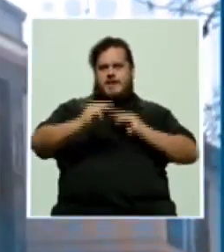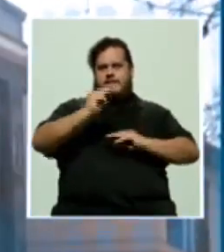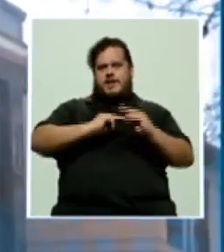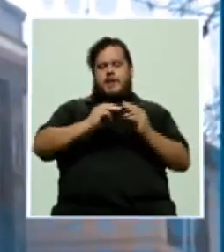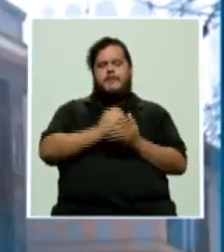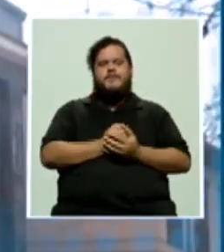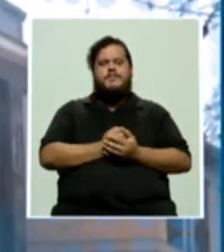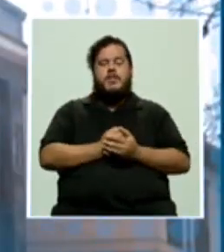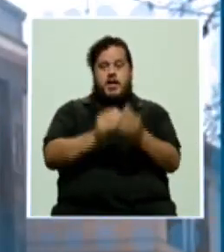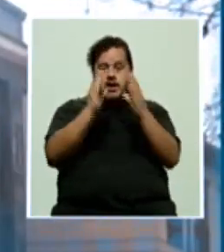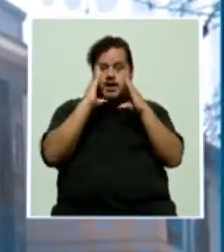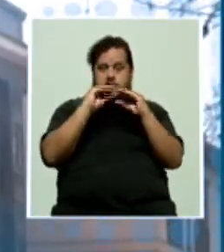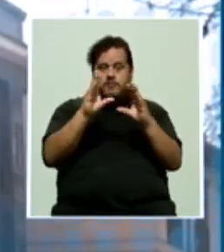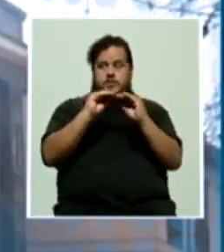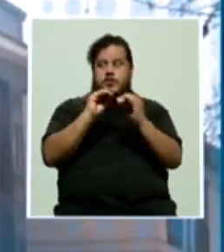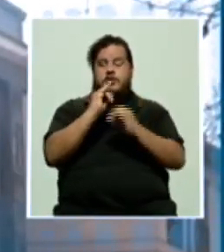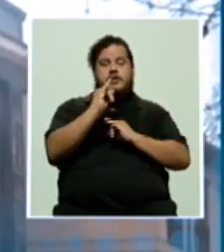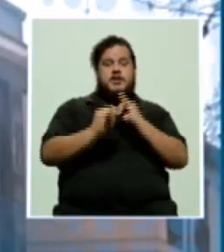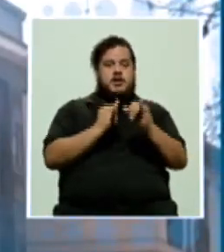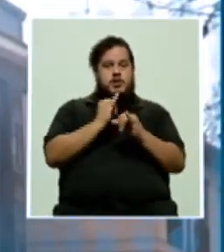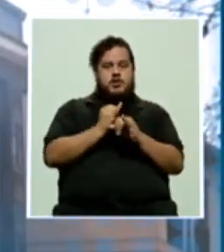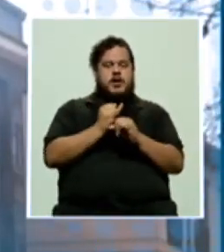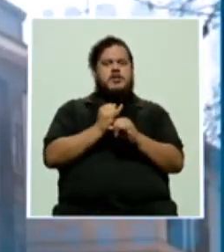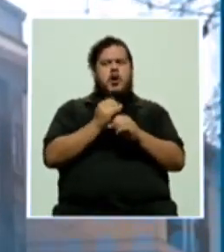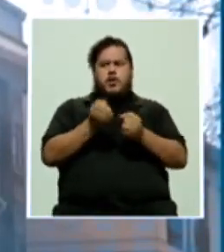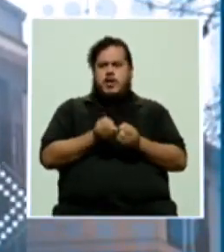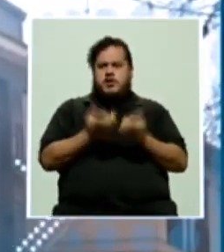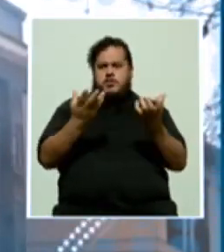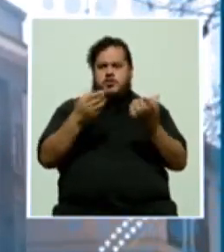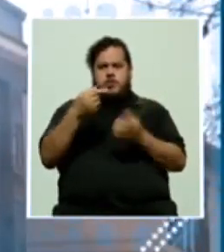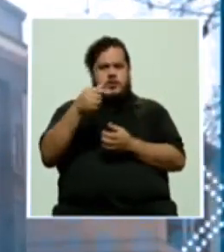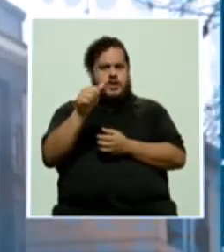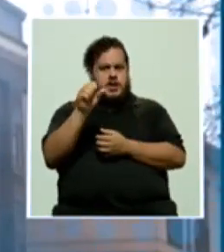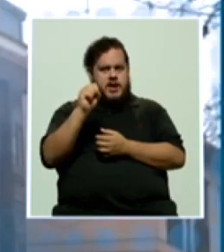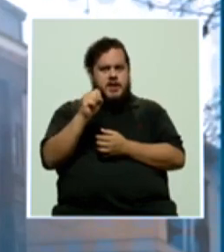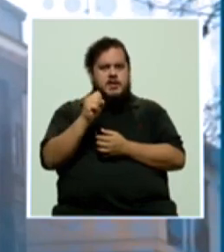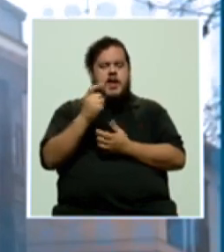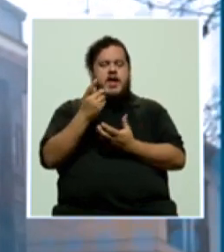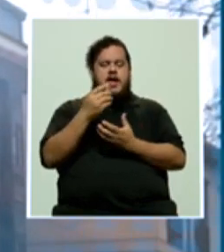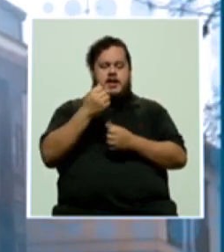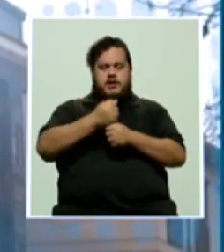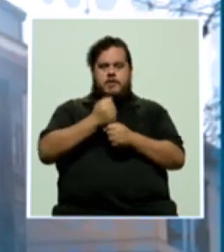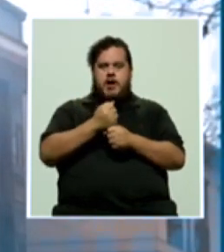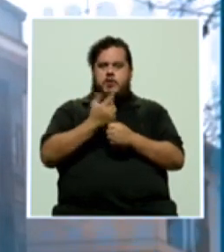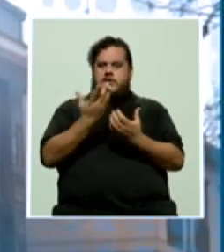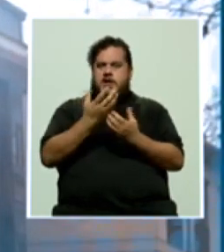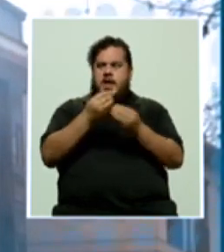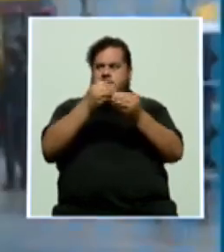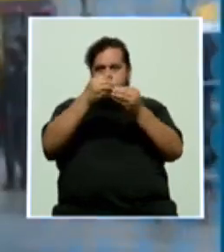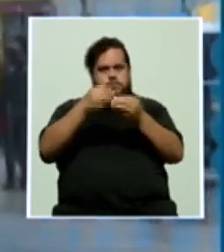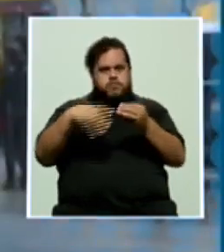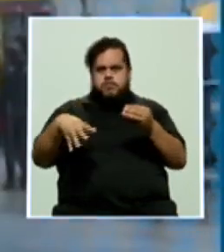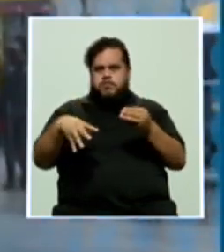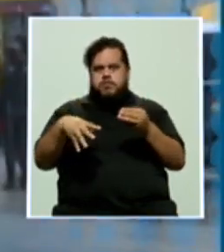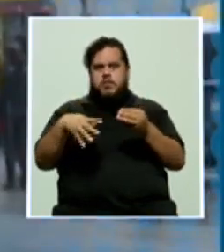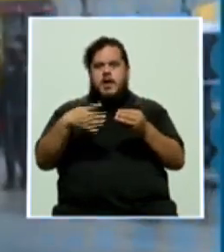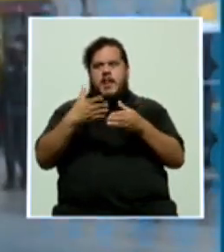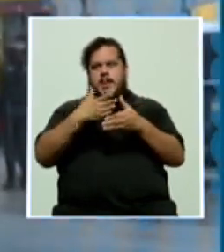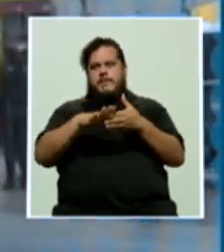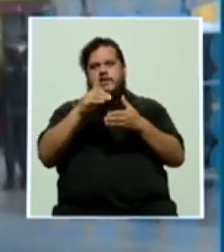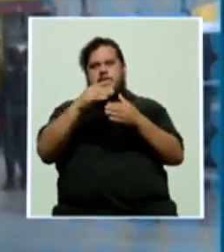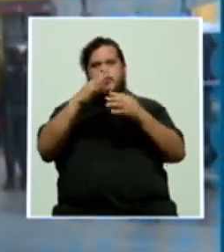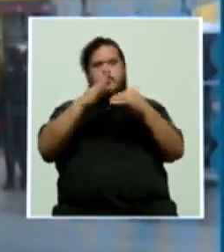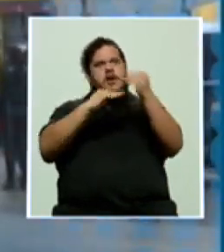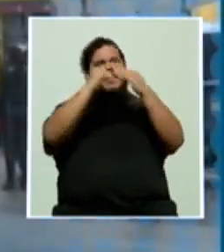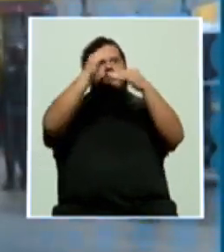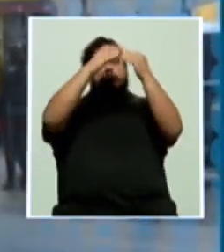En las informaciones internacionales, una explosión de gas por unos trabajos en una caldera fue lo que provocó el desplome de una importante parte de un edificio en el